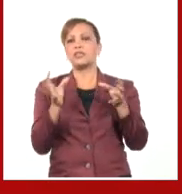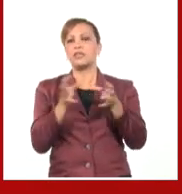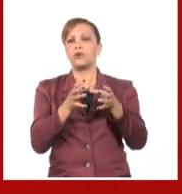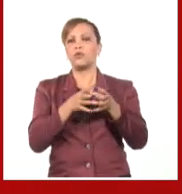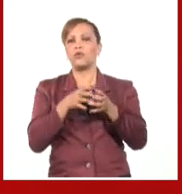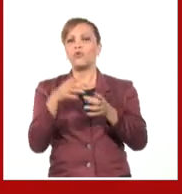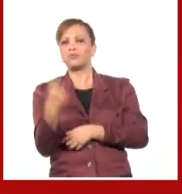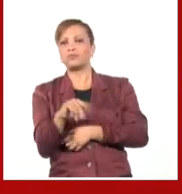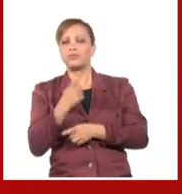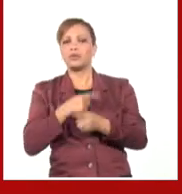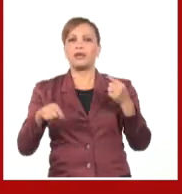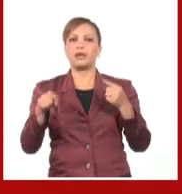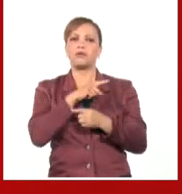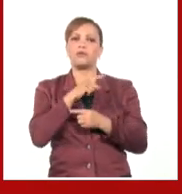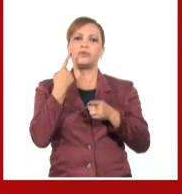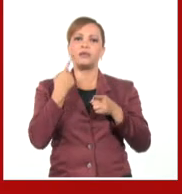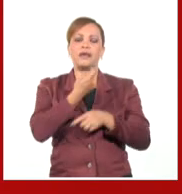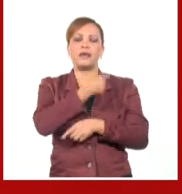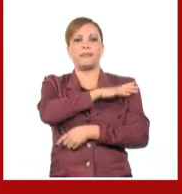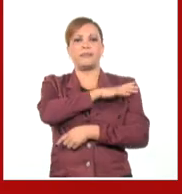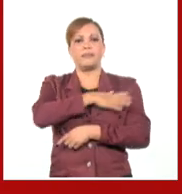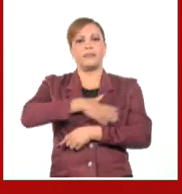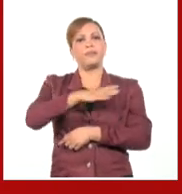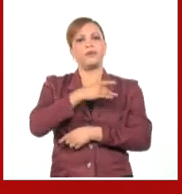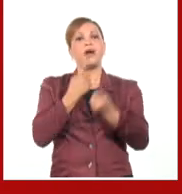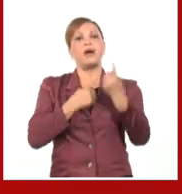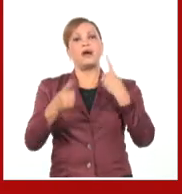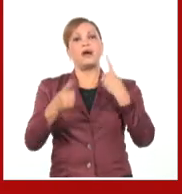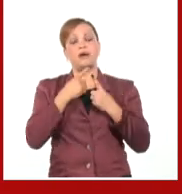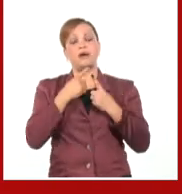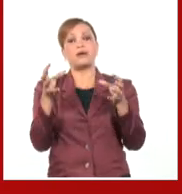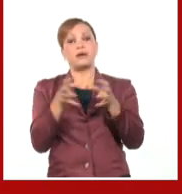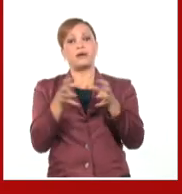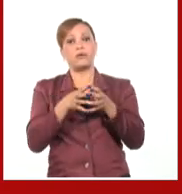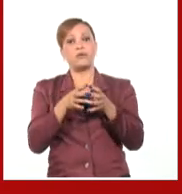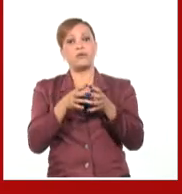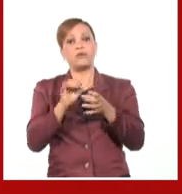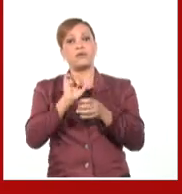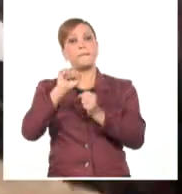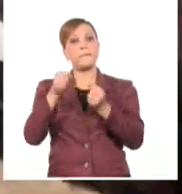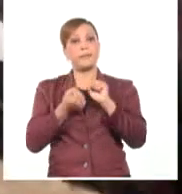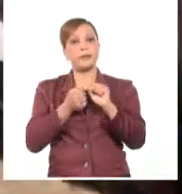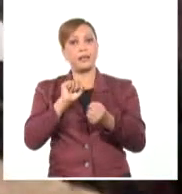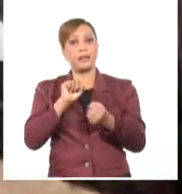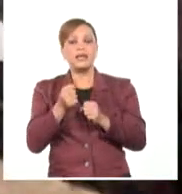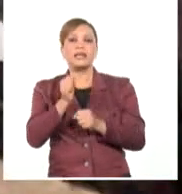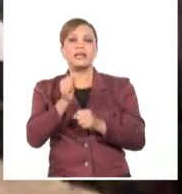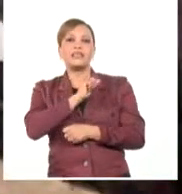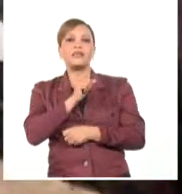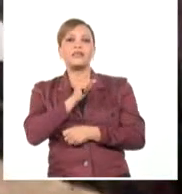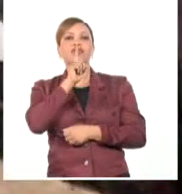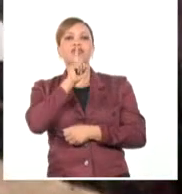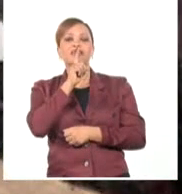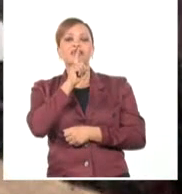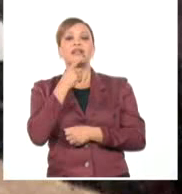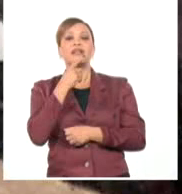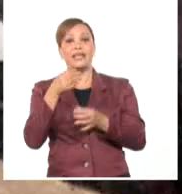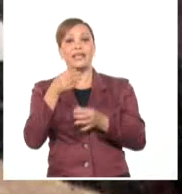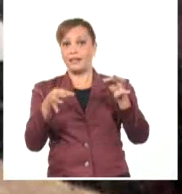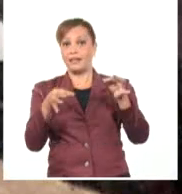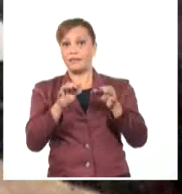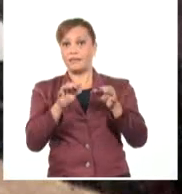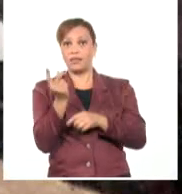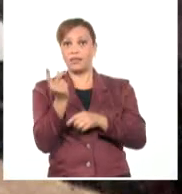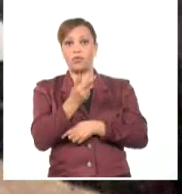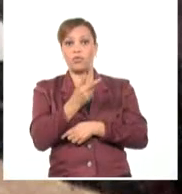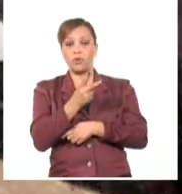en contra del proletariado. Aunque las fuerzas imperialistas quisieron opacar, incluso silenciar la grandeza y lucidez de Marx y